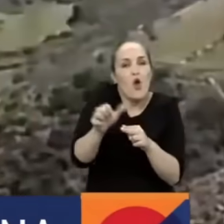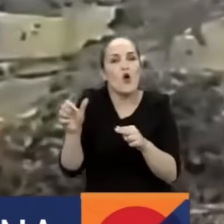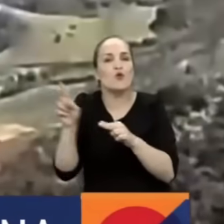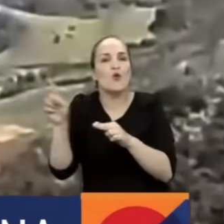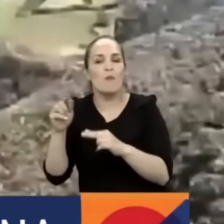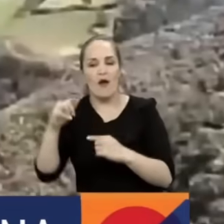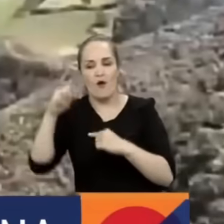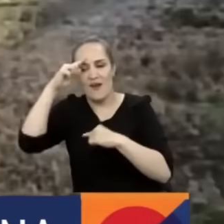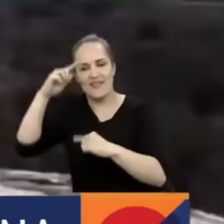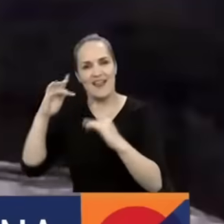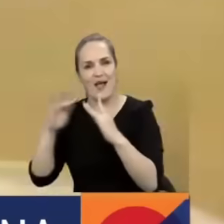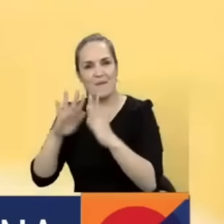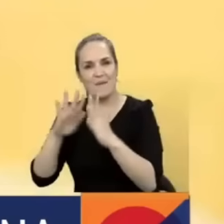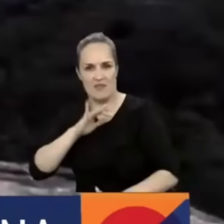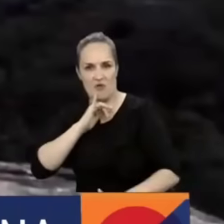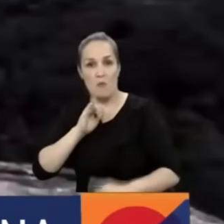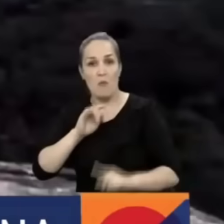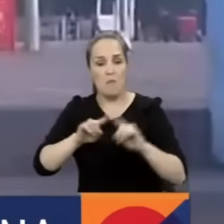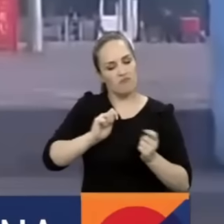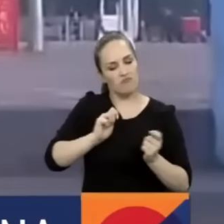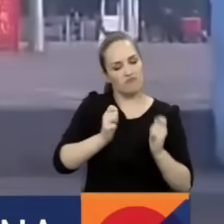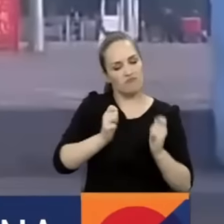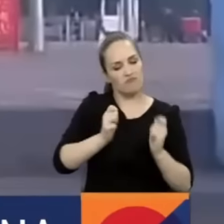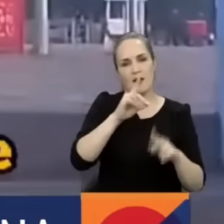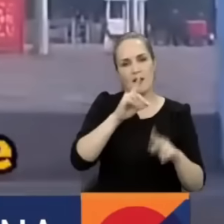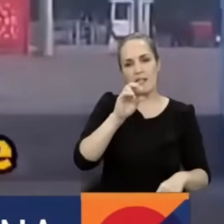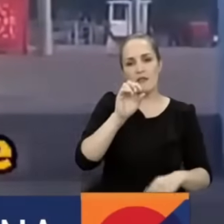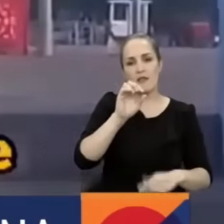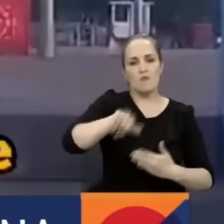sus canciones mensajes de armonía para el mundo.